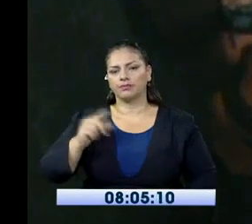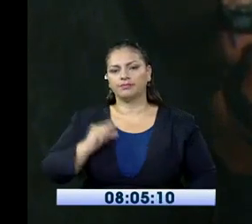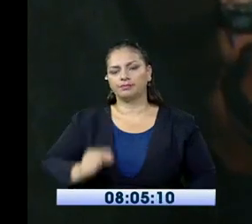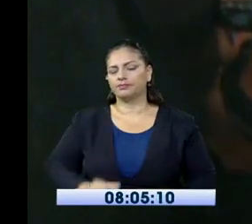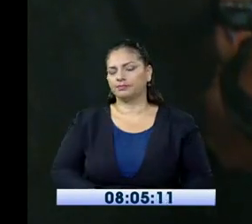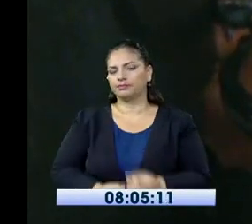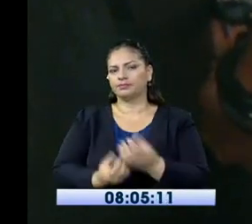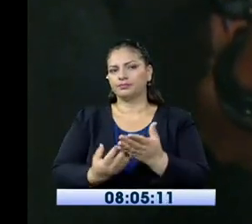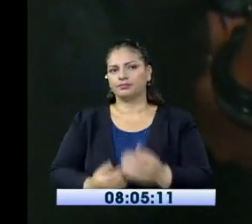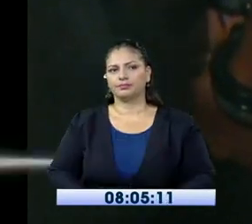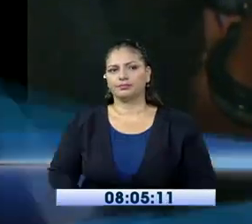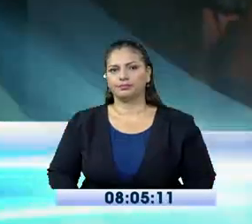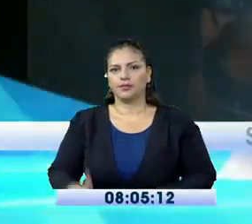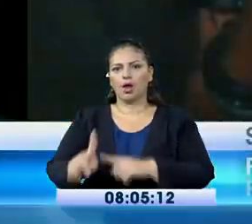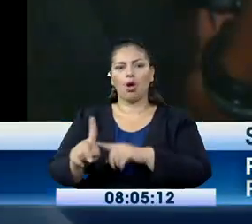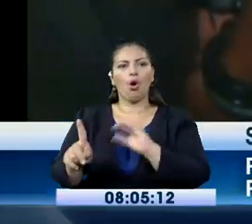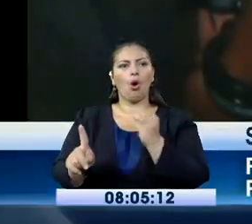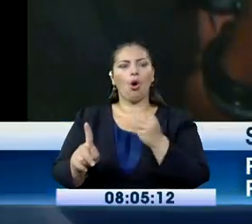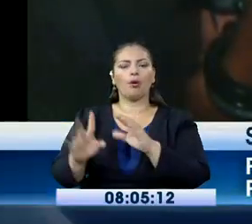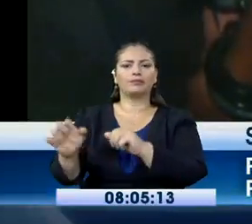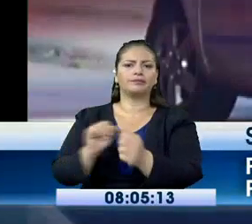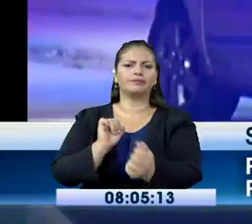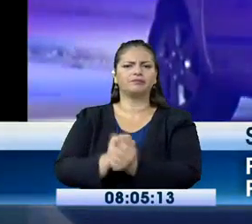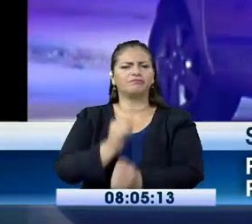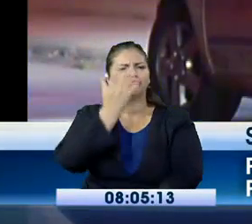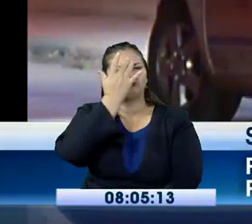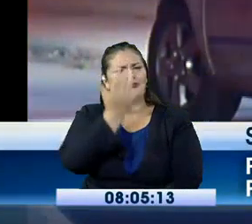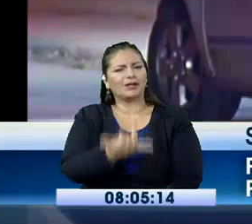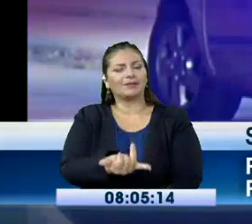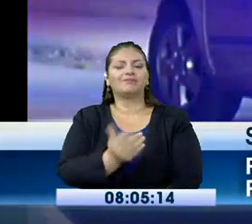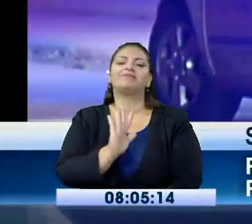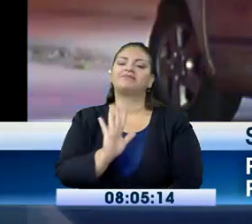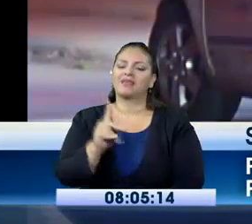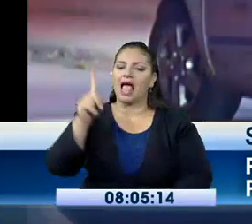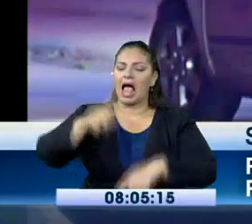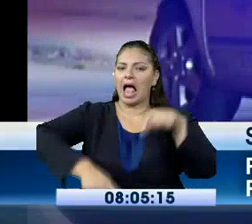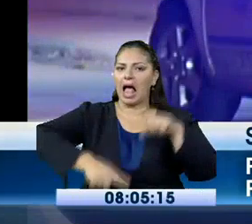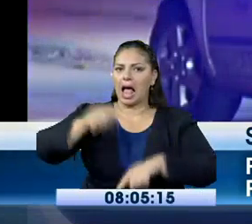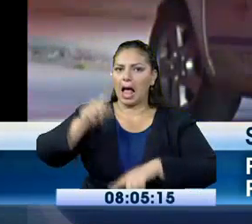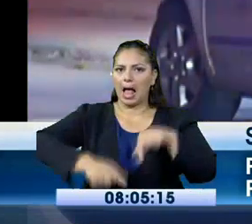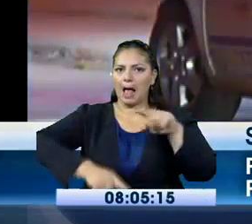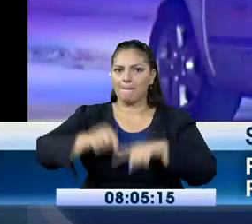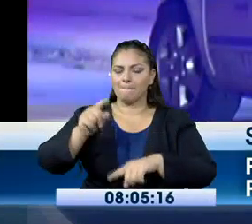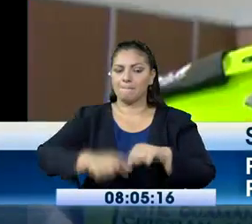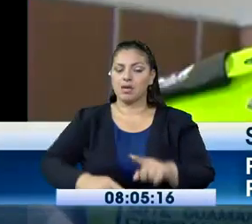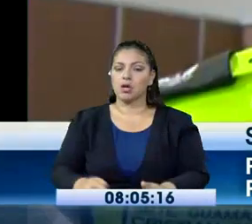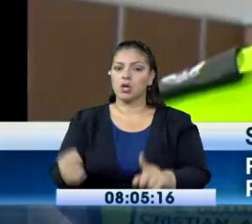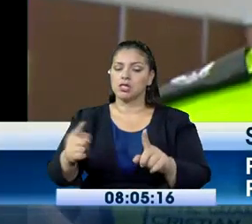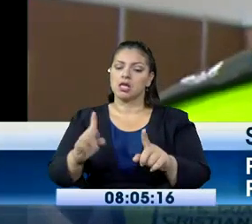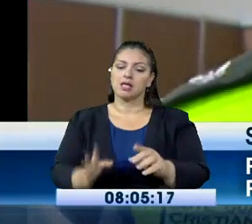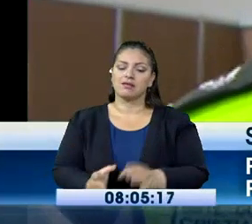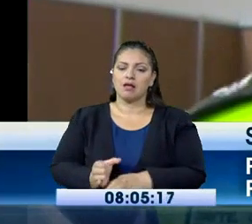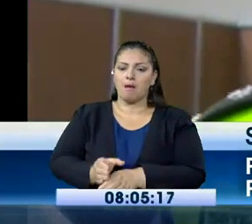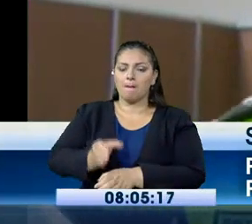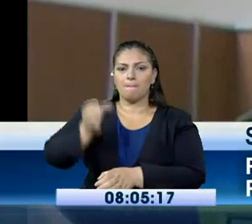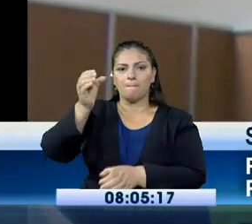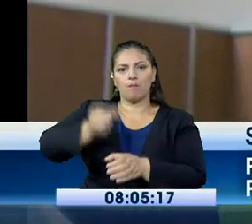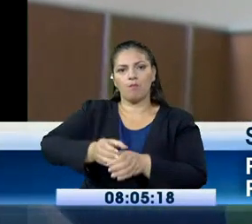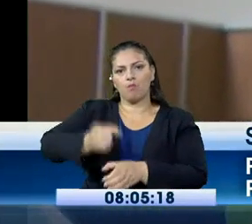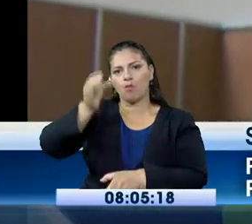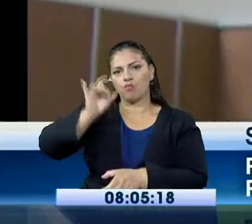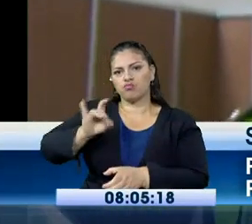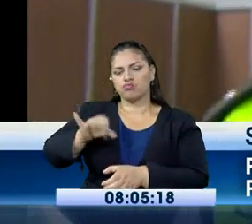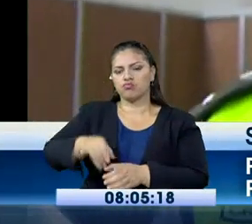Este sujeto fue detenido por aparentemente propinarle 2 puñaladas a un amigo. Fue a la altura de la